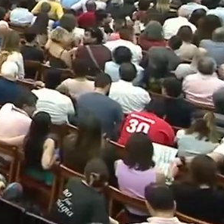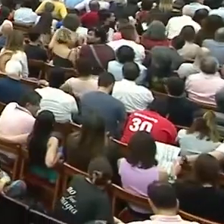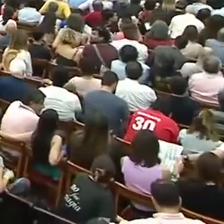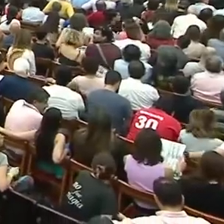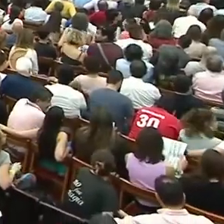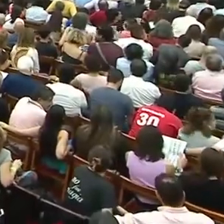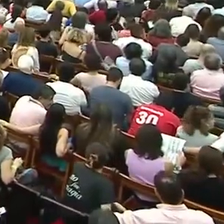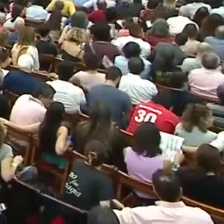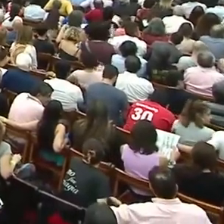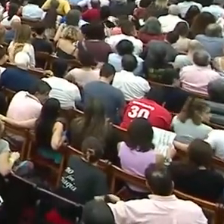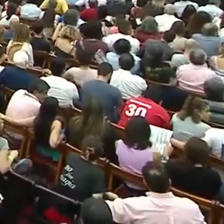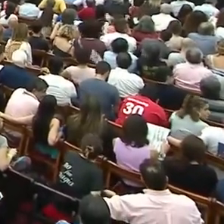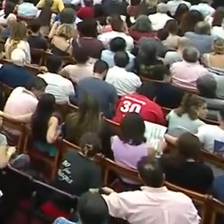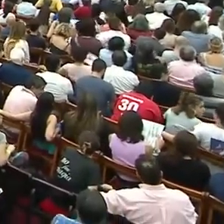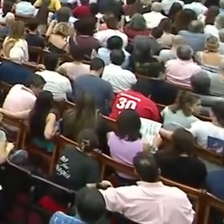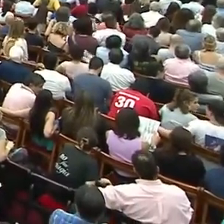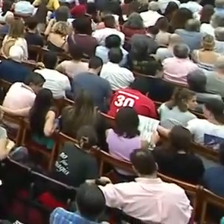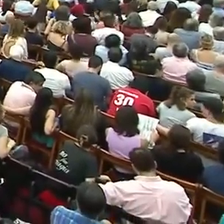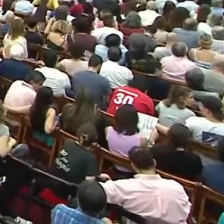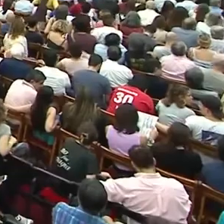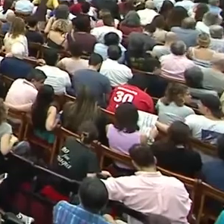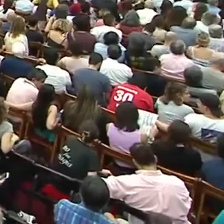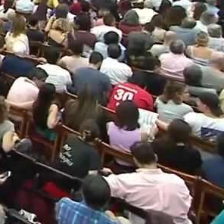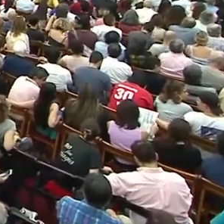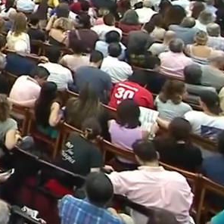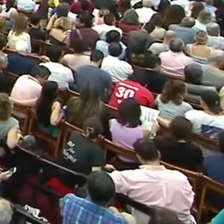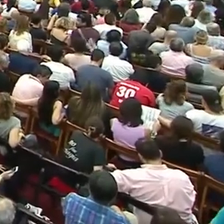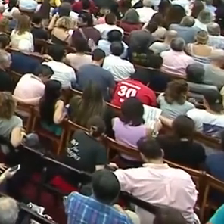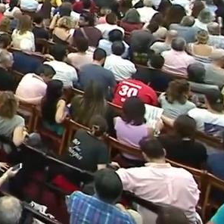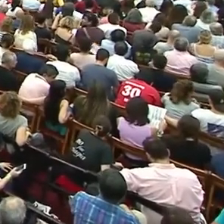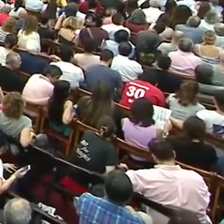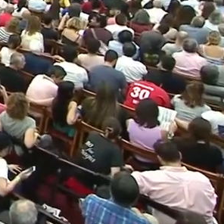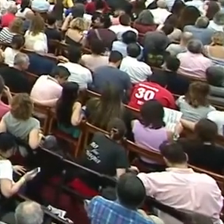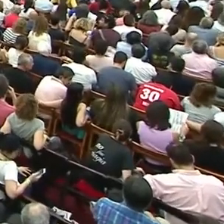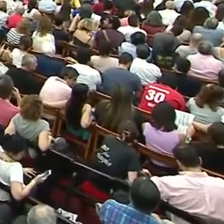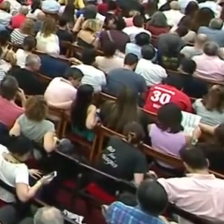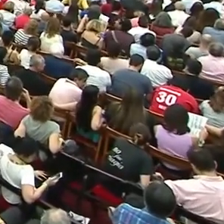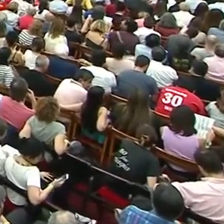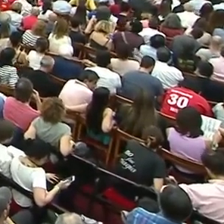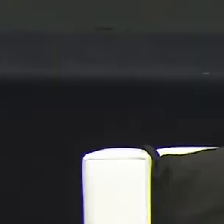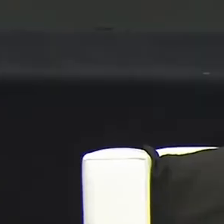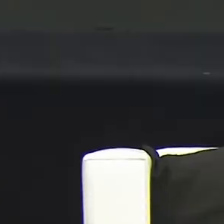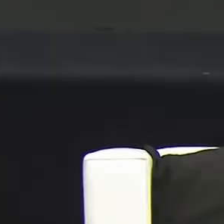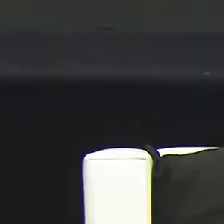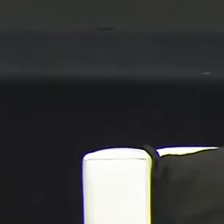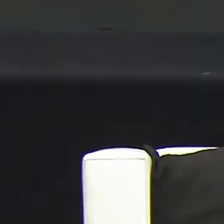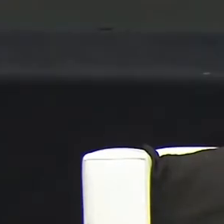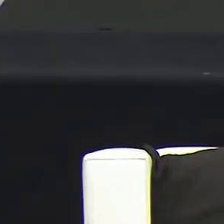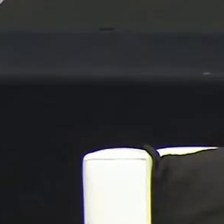Y es que realmente nuestras músicas son, sobre todo las músicas que son